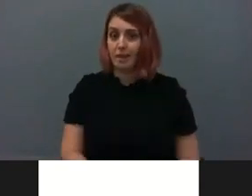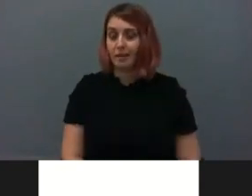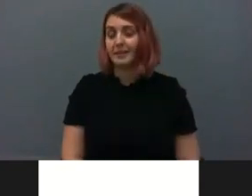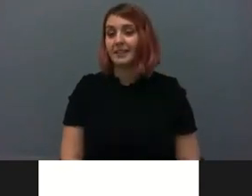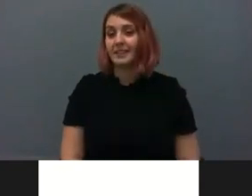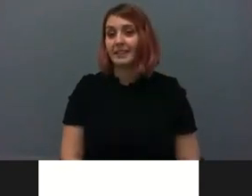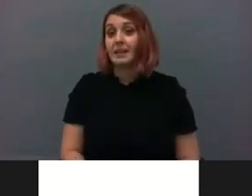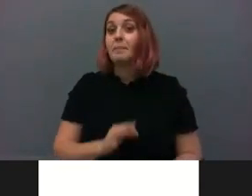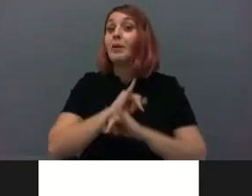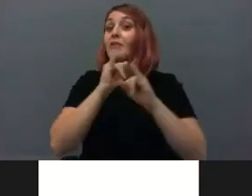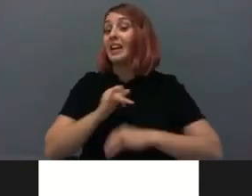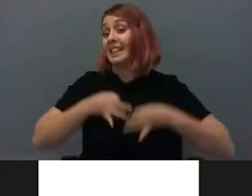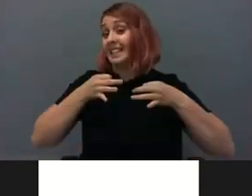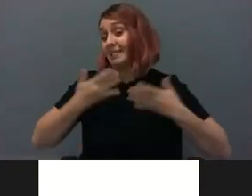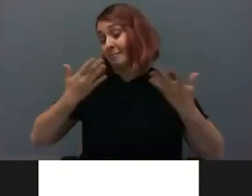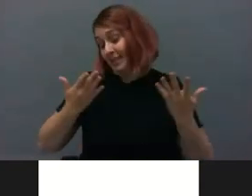siendo feliz, claro.